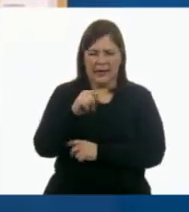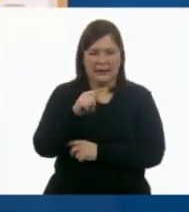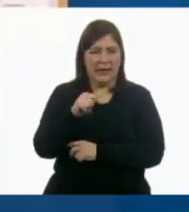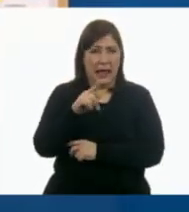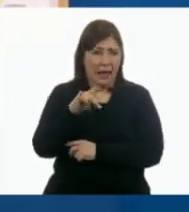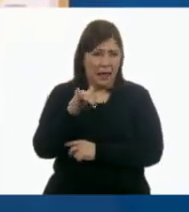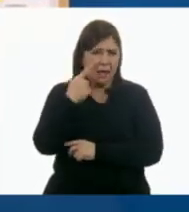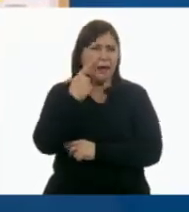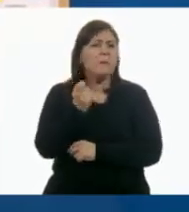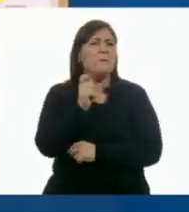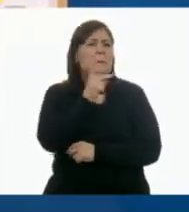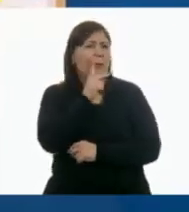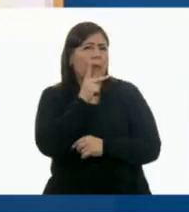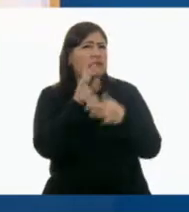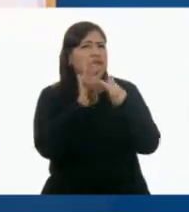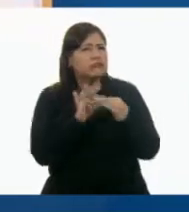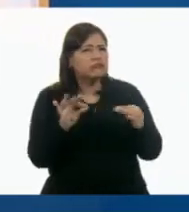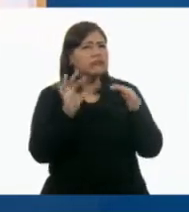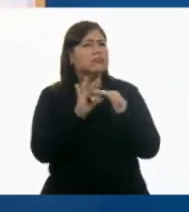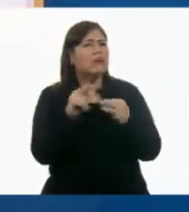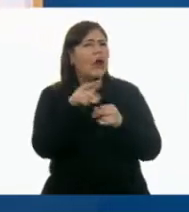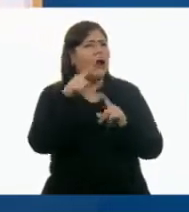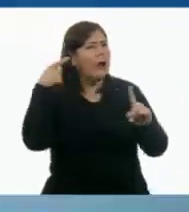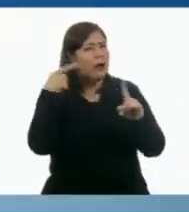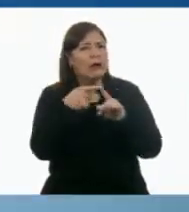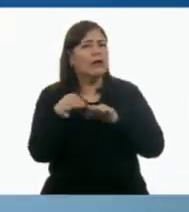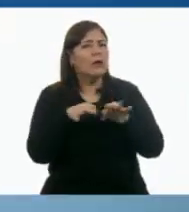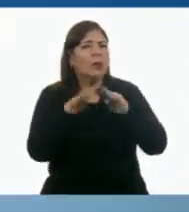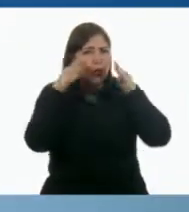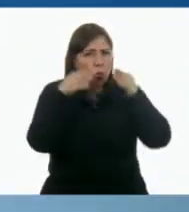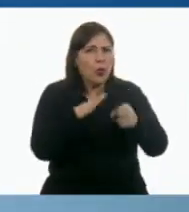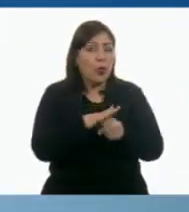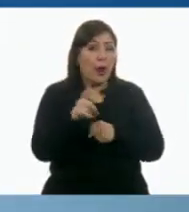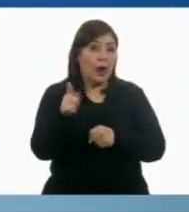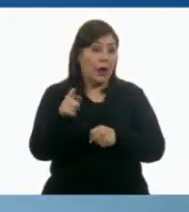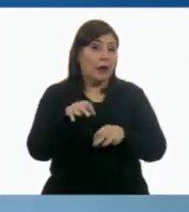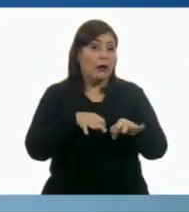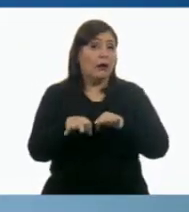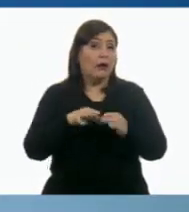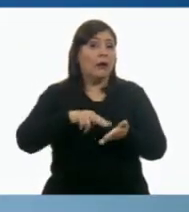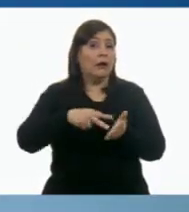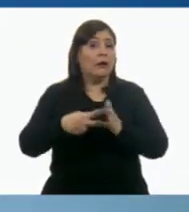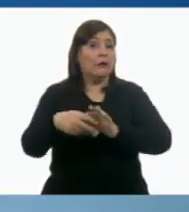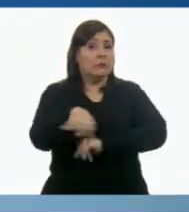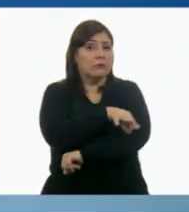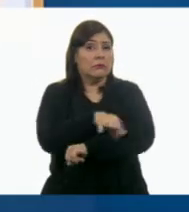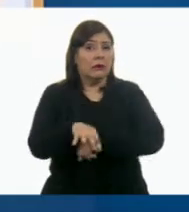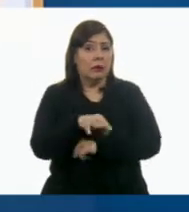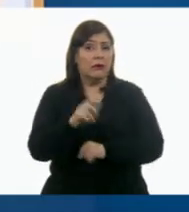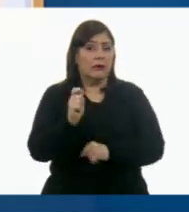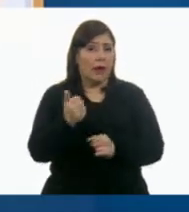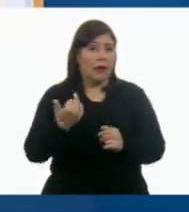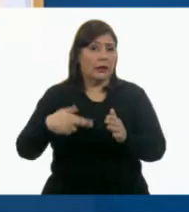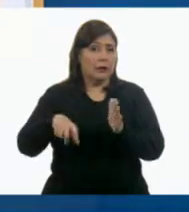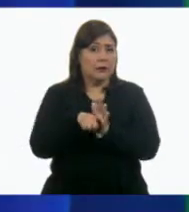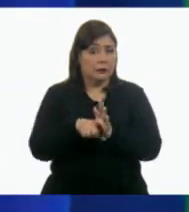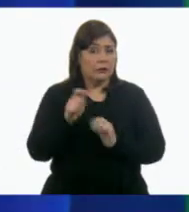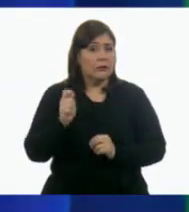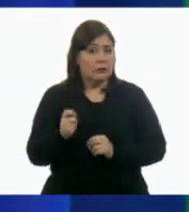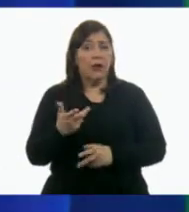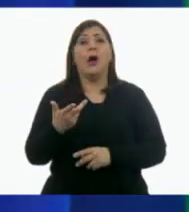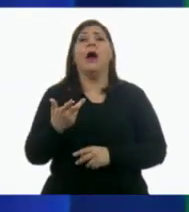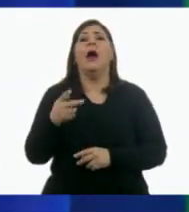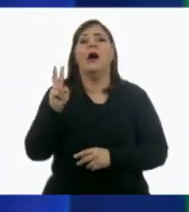poquito sobre lo que él se dedicaba. Él es arquitecto, precisamente él es arquitecto. Sí, sí, sí, y nos mandó